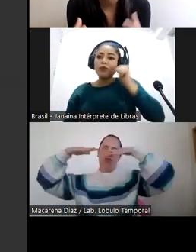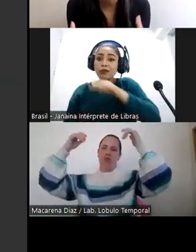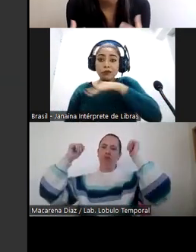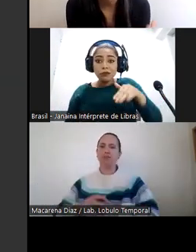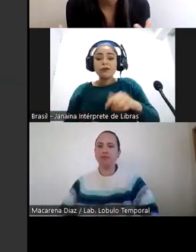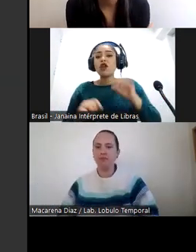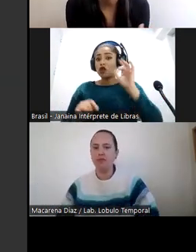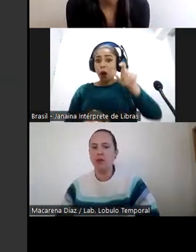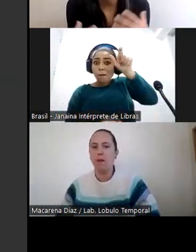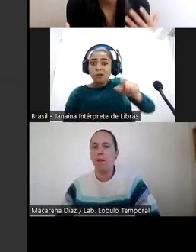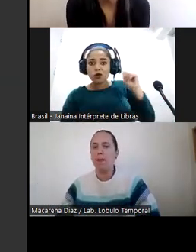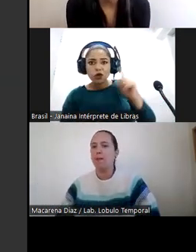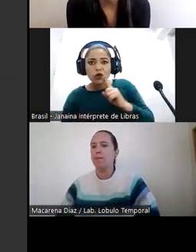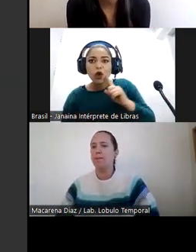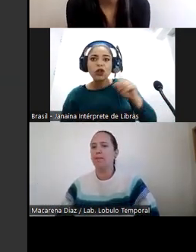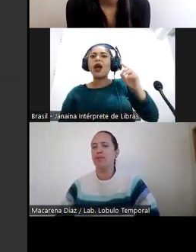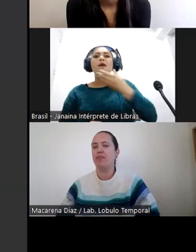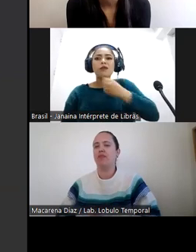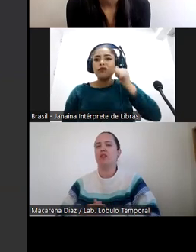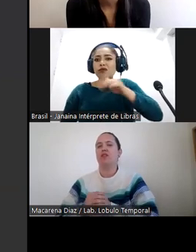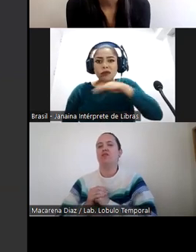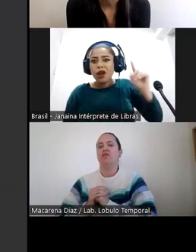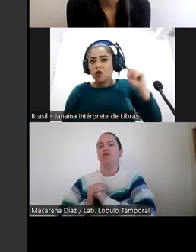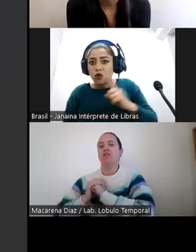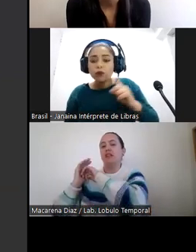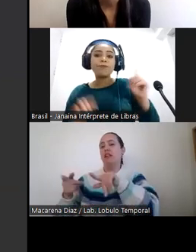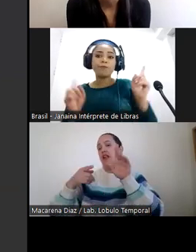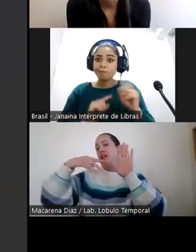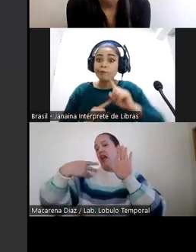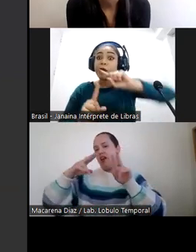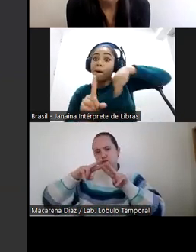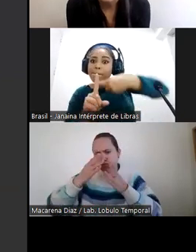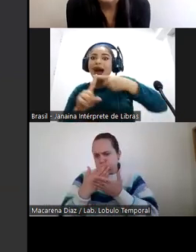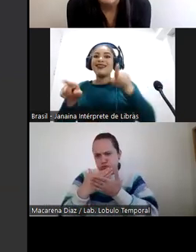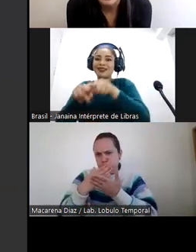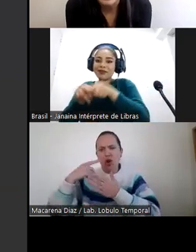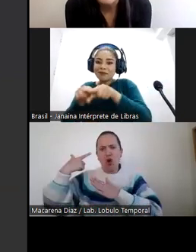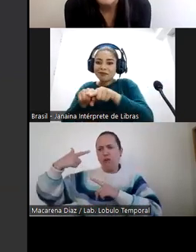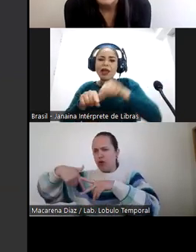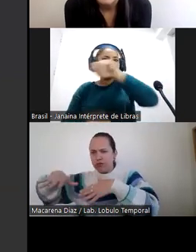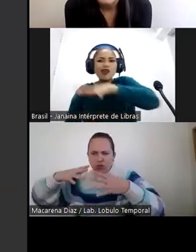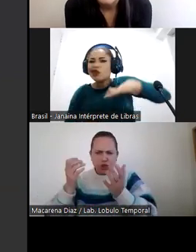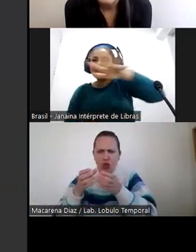personas sordas y a los niños y las niñas sordas, sino que a los niños en general, ¿sí?